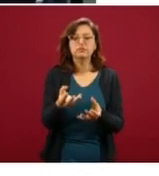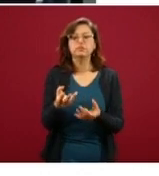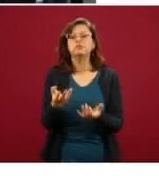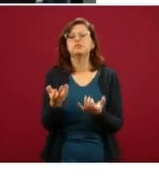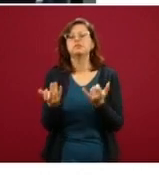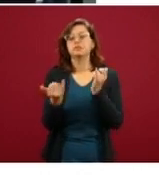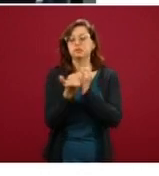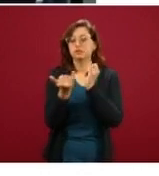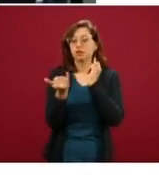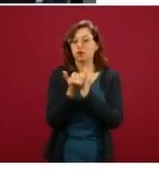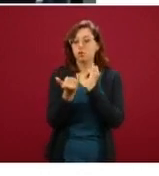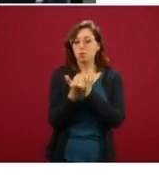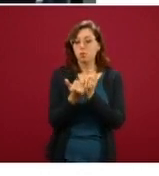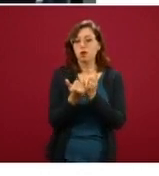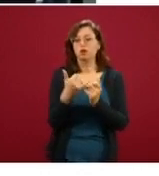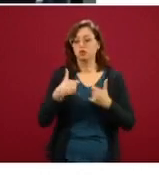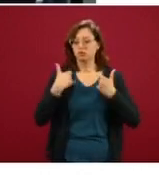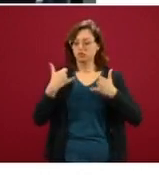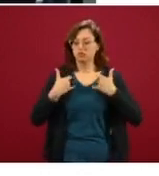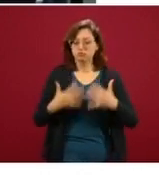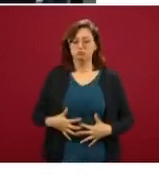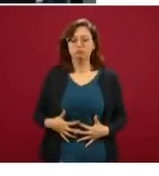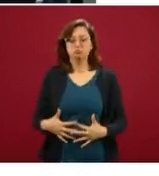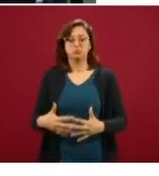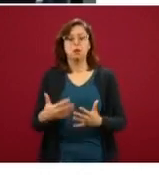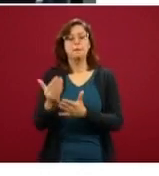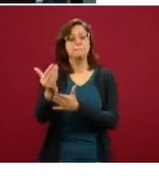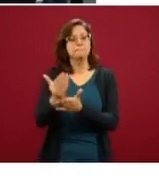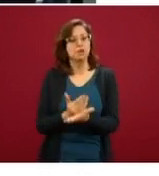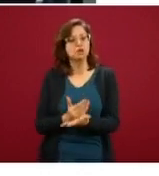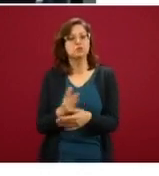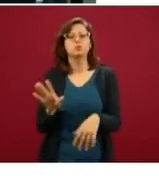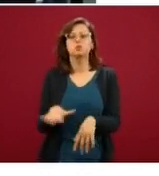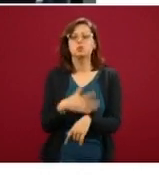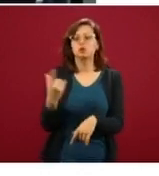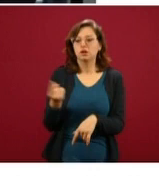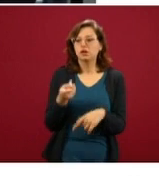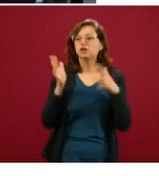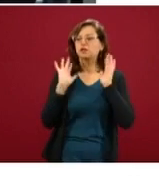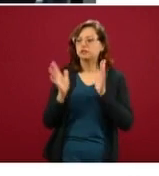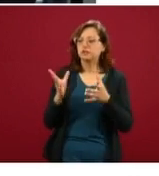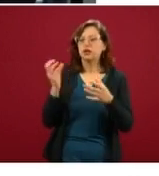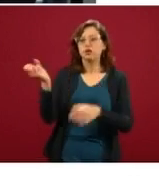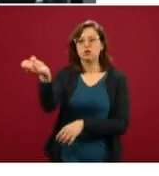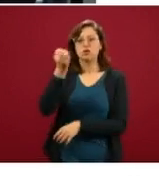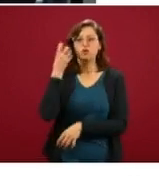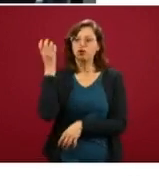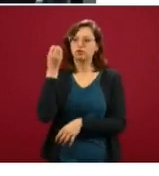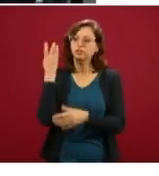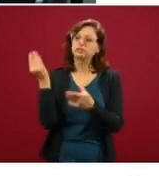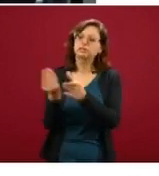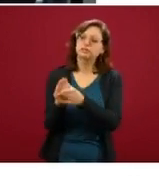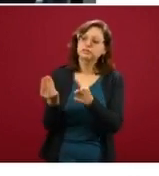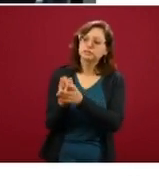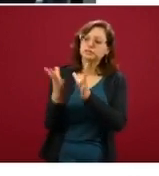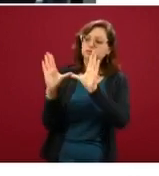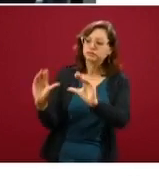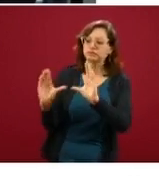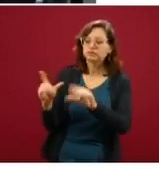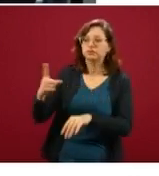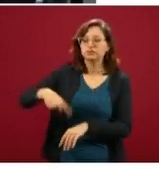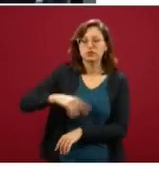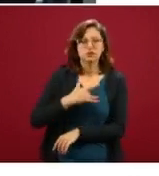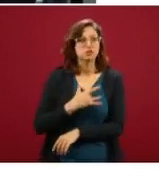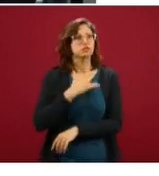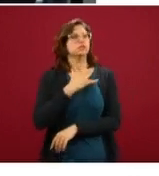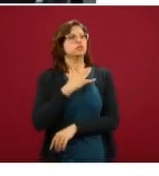bastante fuerte en el embarazo del adolescente porque les damos pláticas para que tengan un proyecto de vida, las sensibilizamos